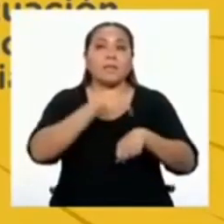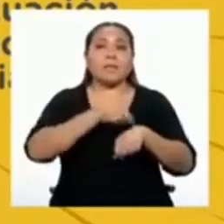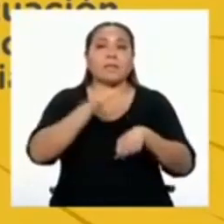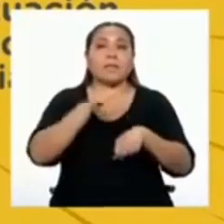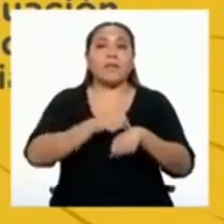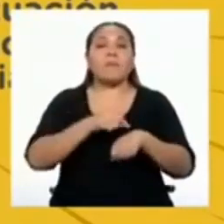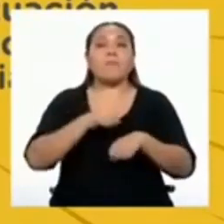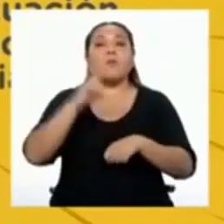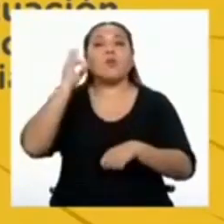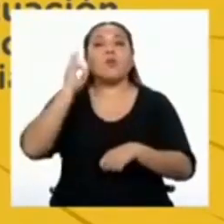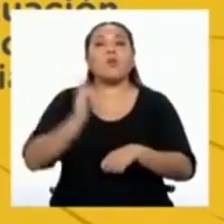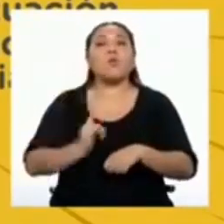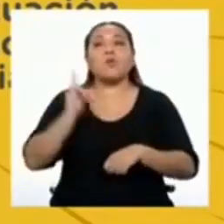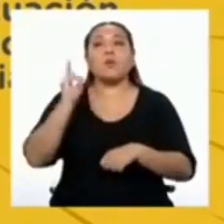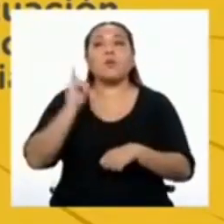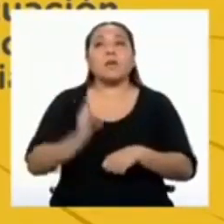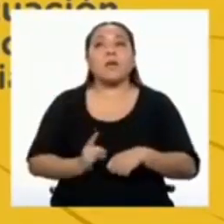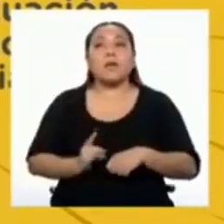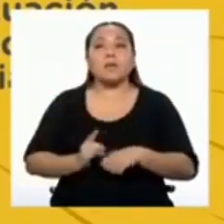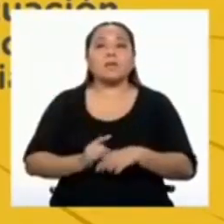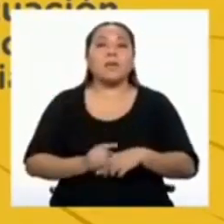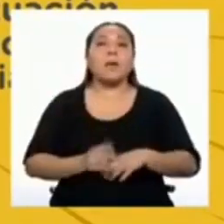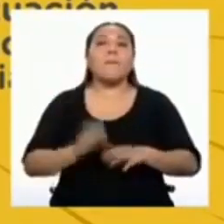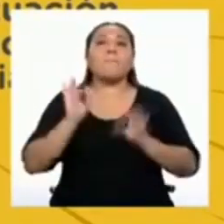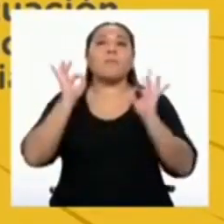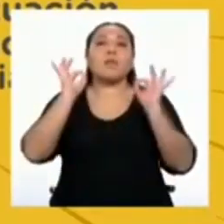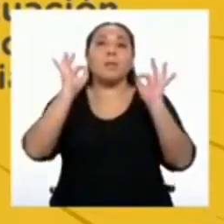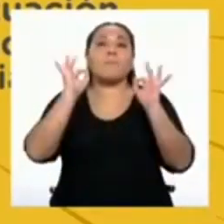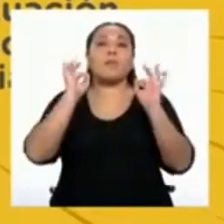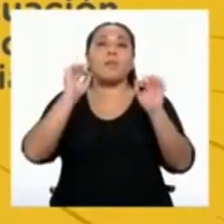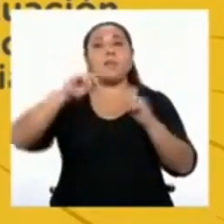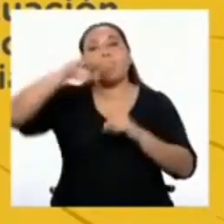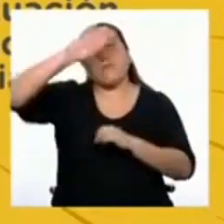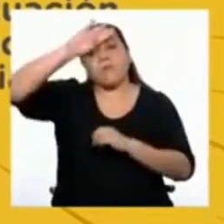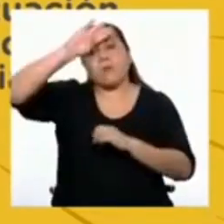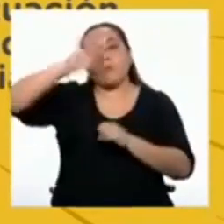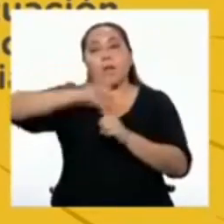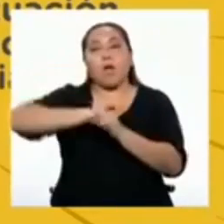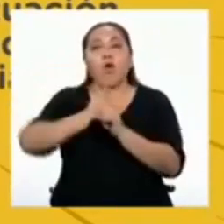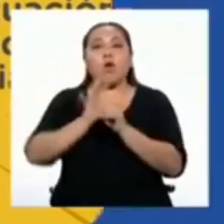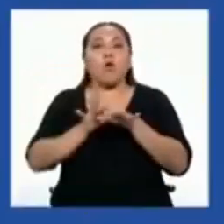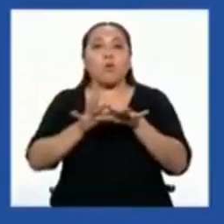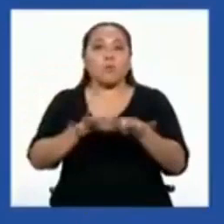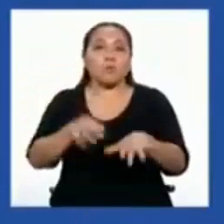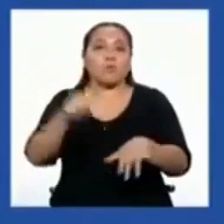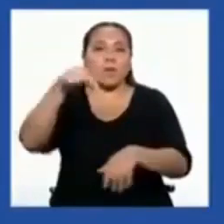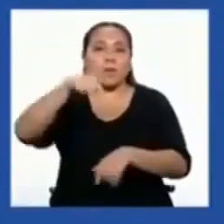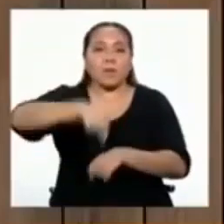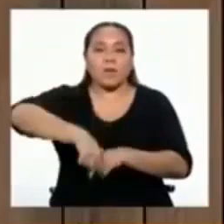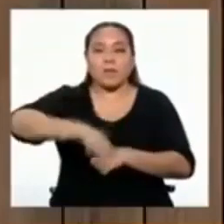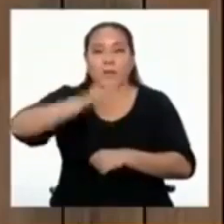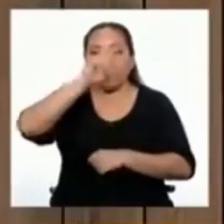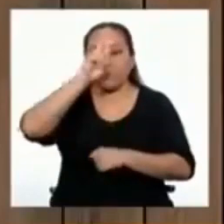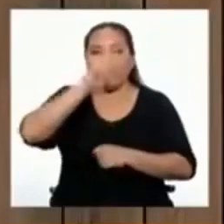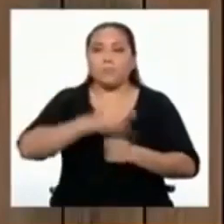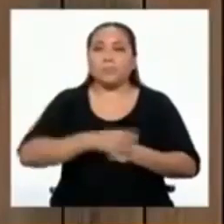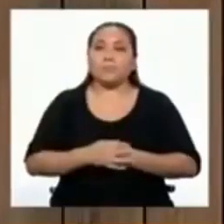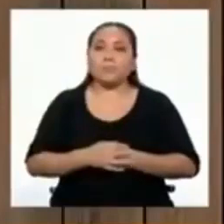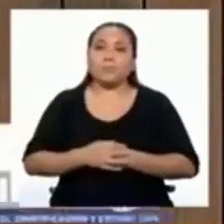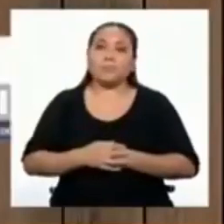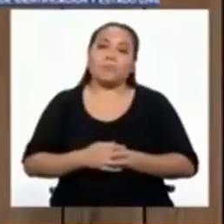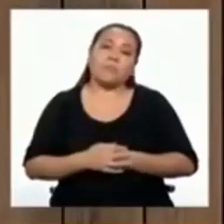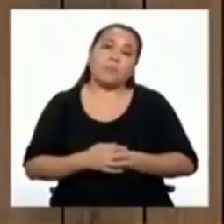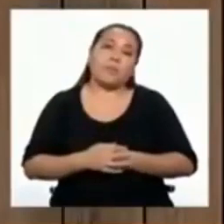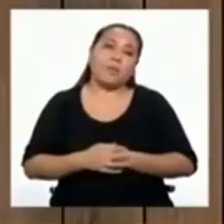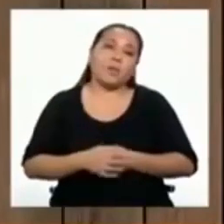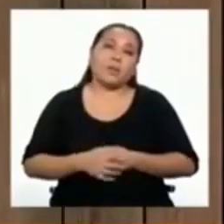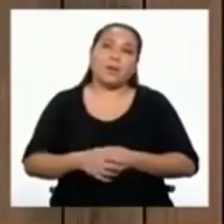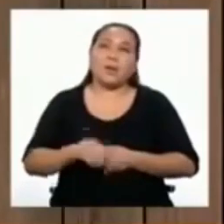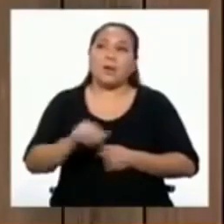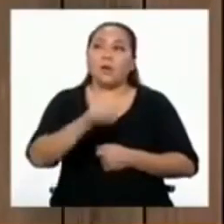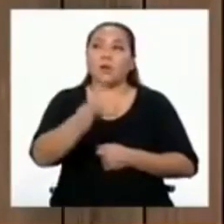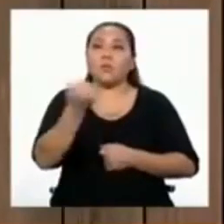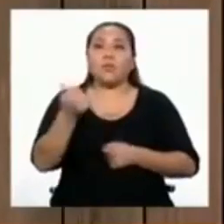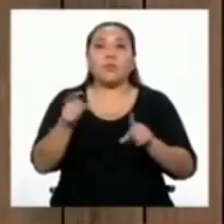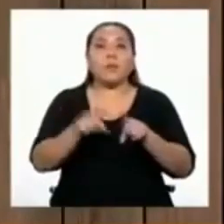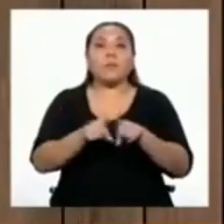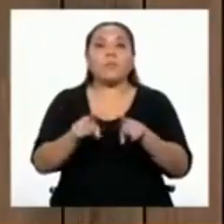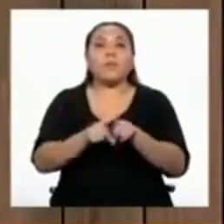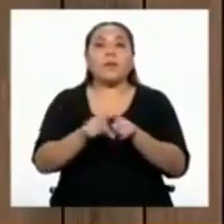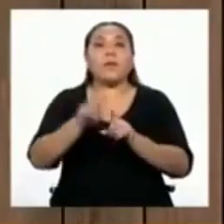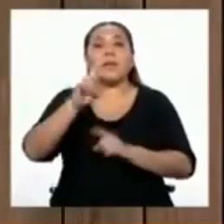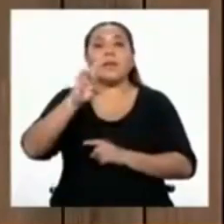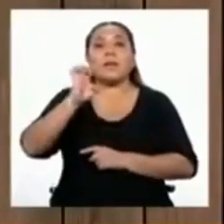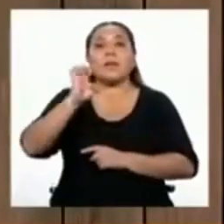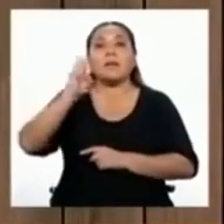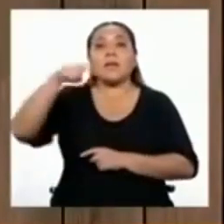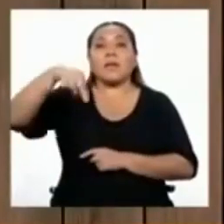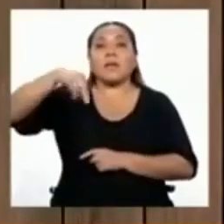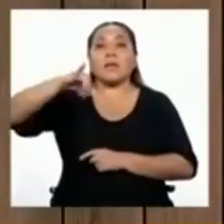estado de emergencia decretado por la presencia del COVID-19 en el país. Por otro lado, está la RENIEC, que